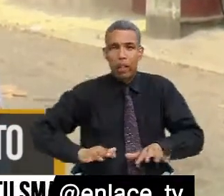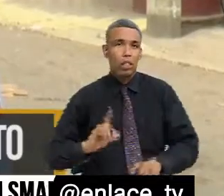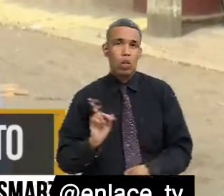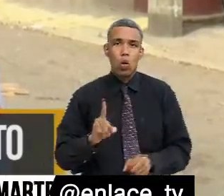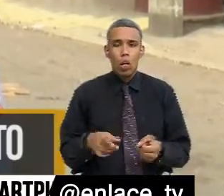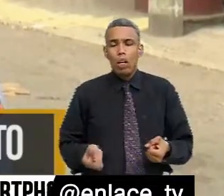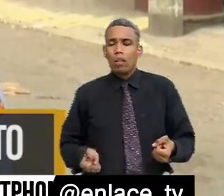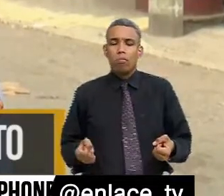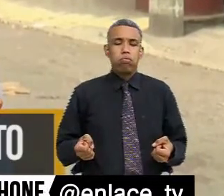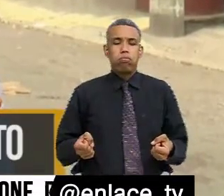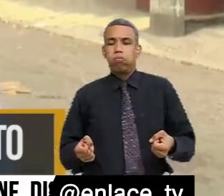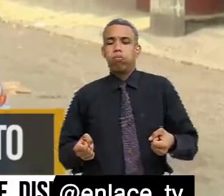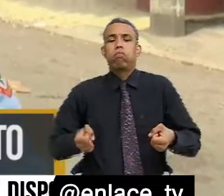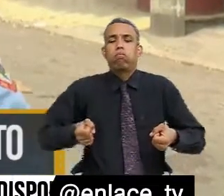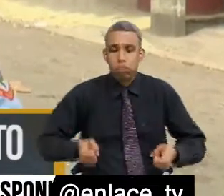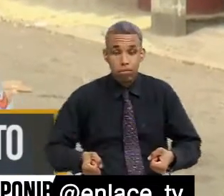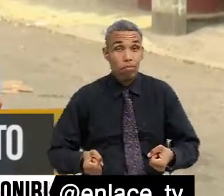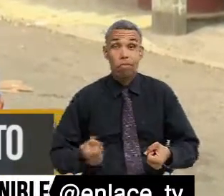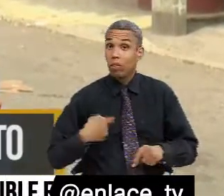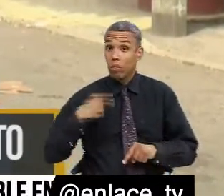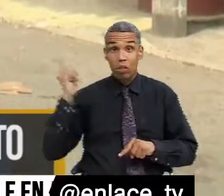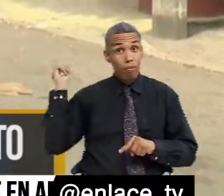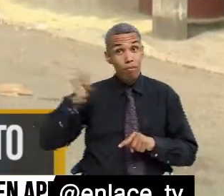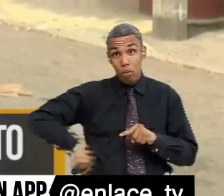se puede parar en esta situación. Pero la gente